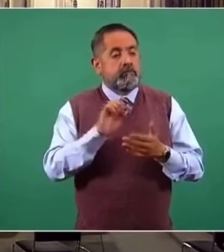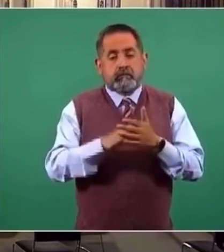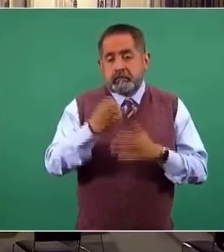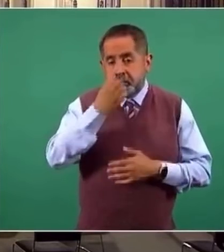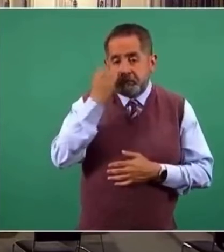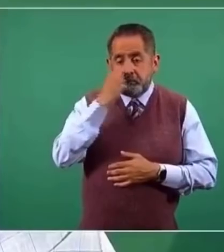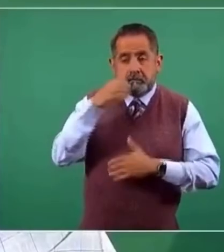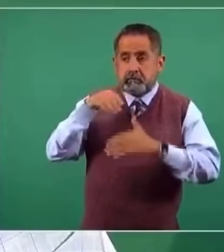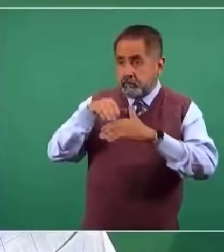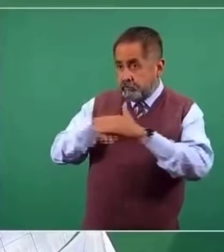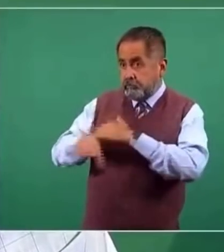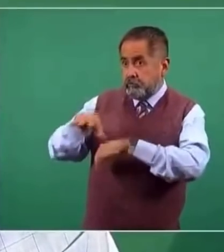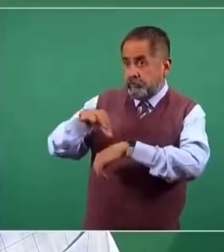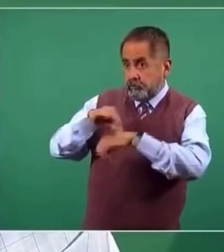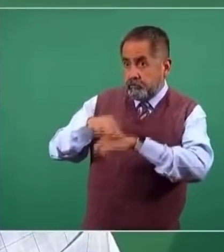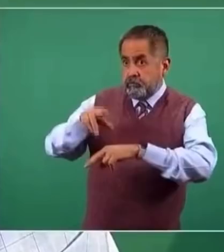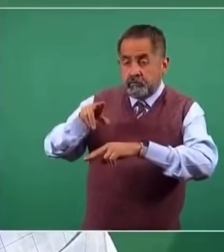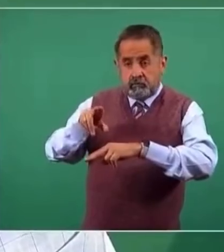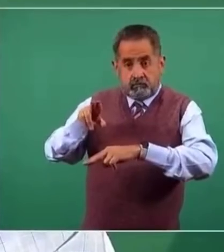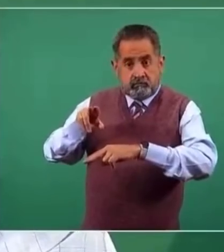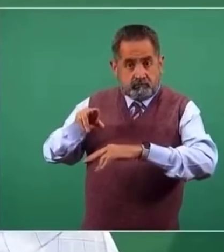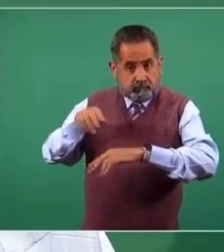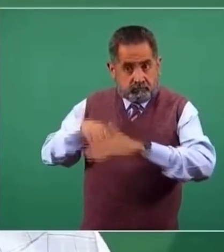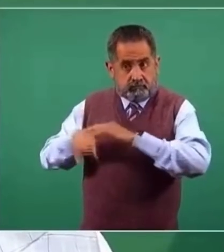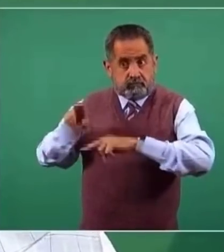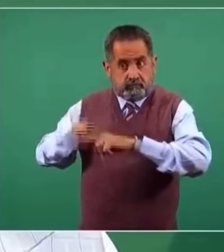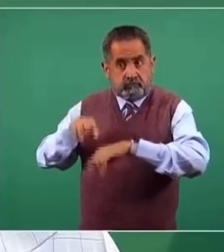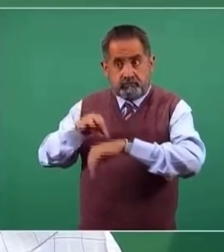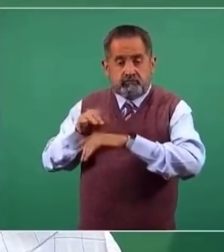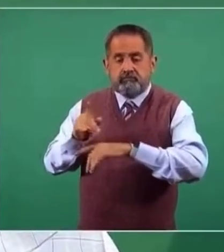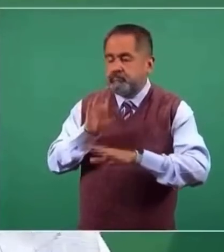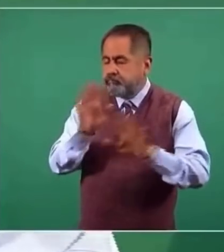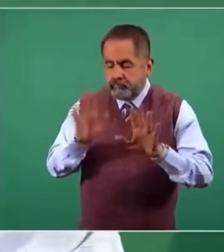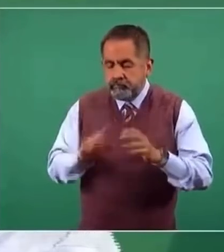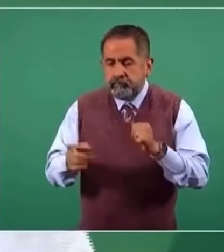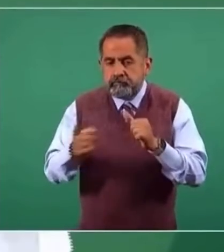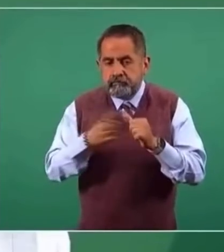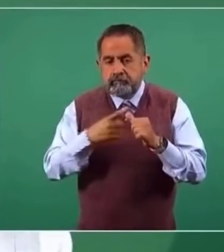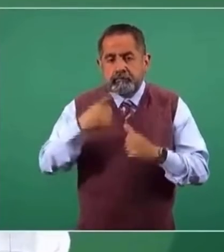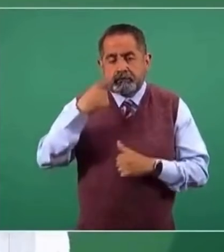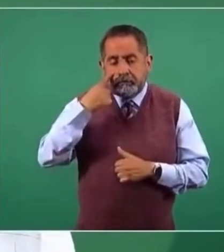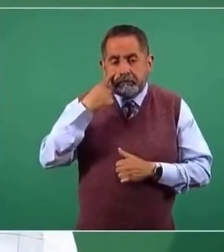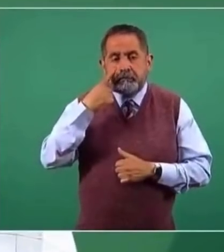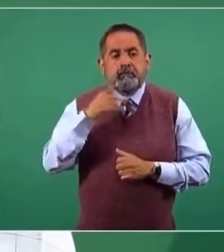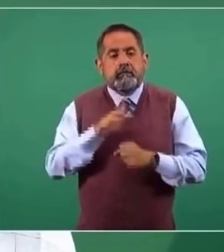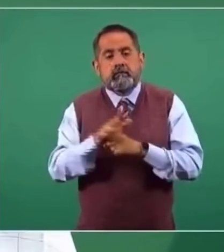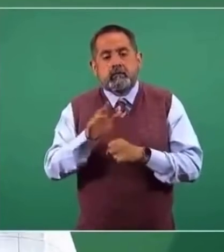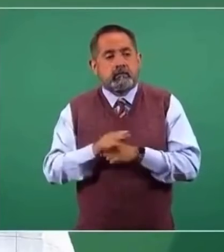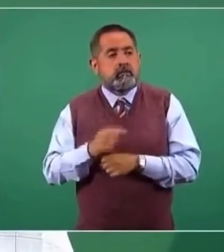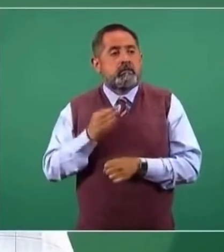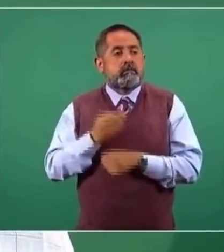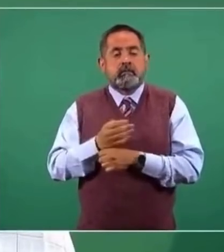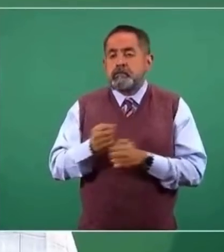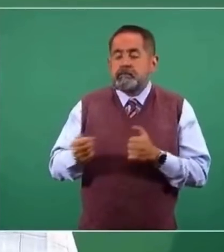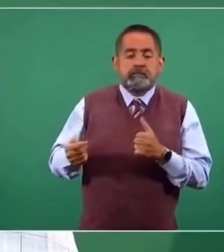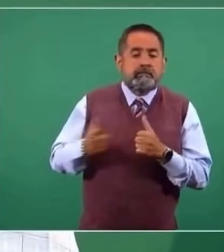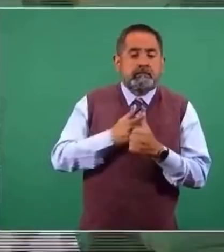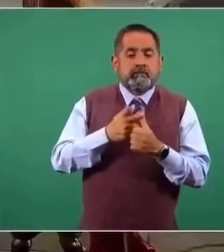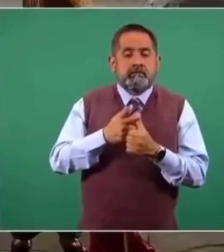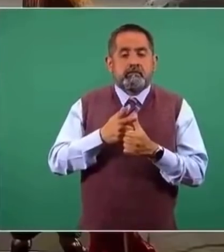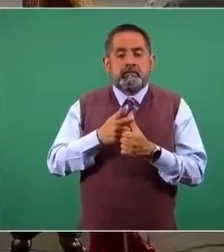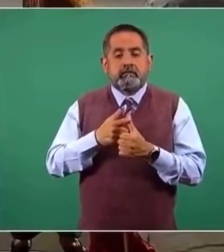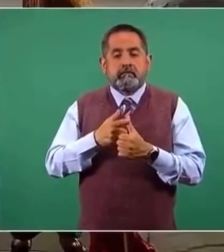clases presencial es justo identificando el momento epidemiológico